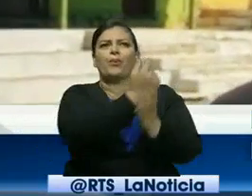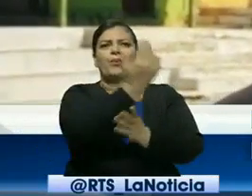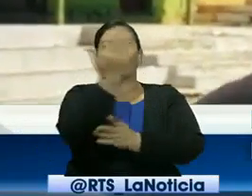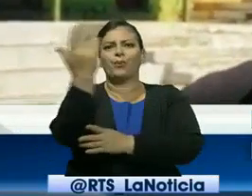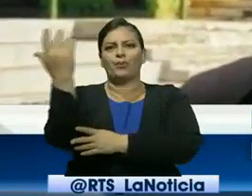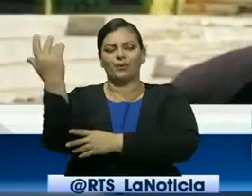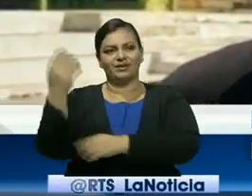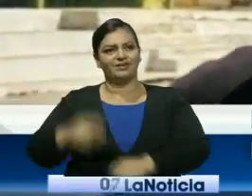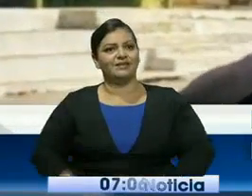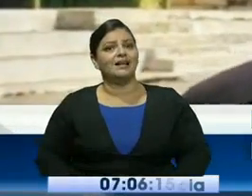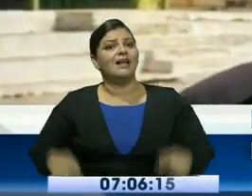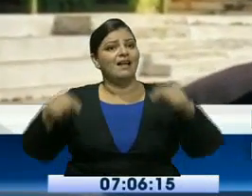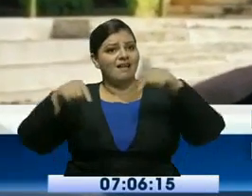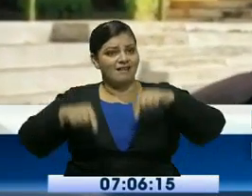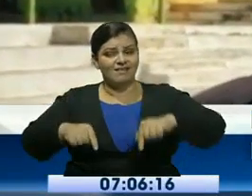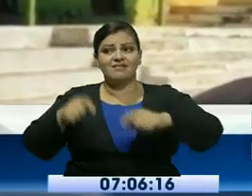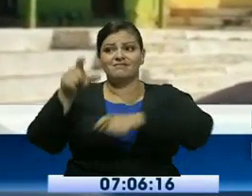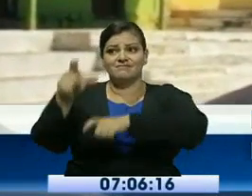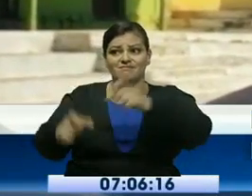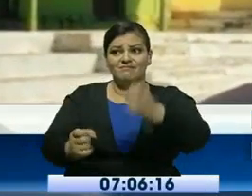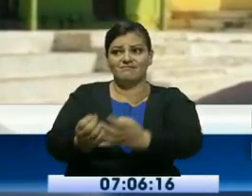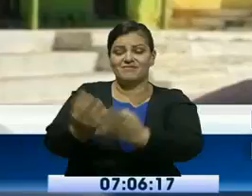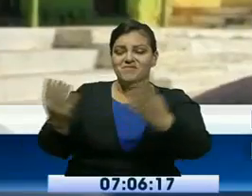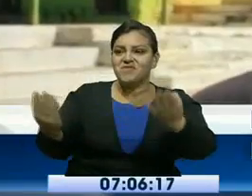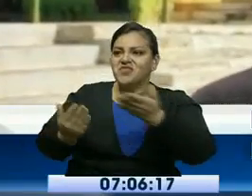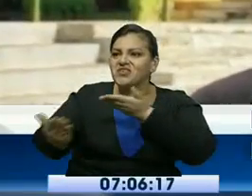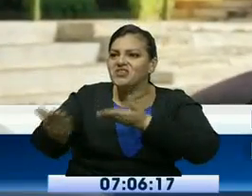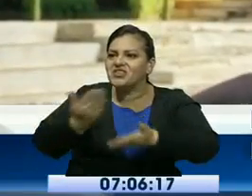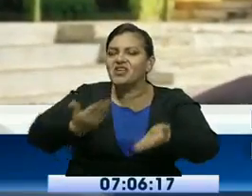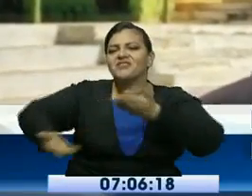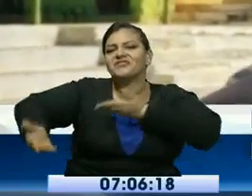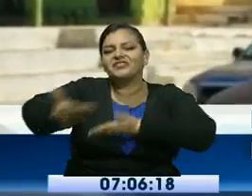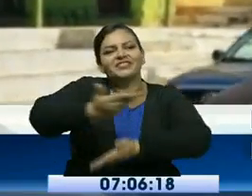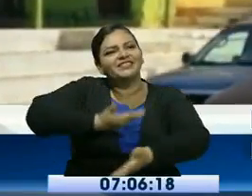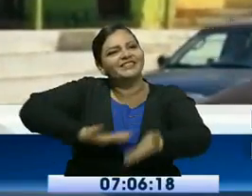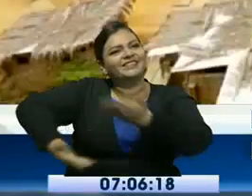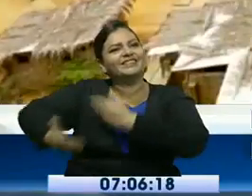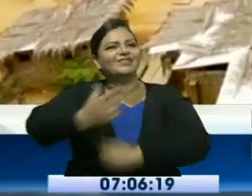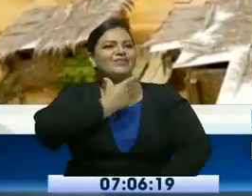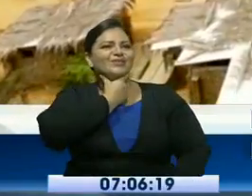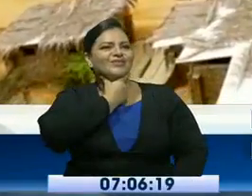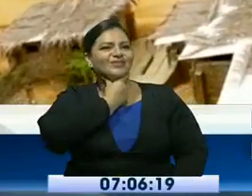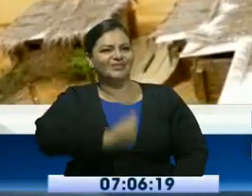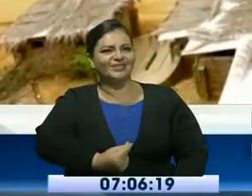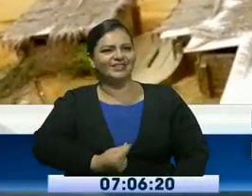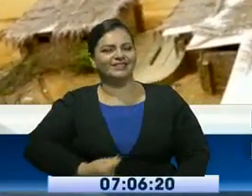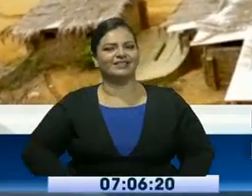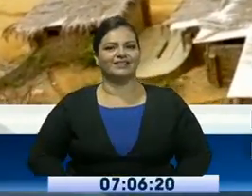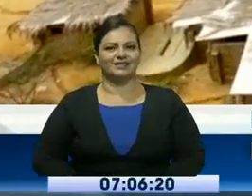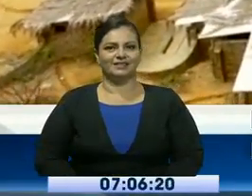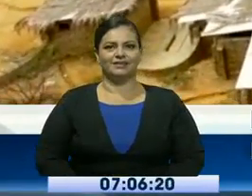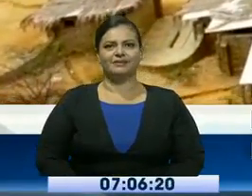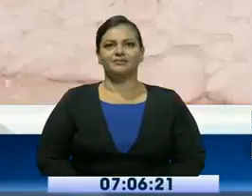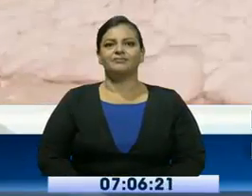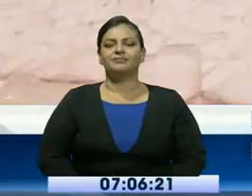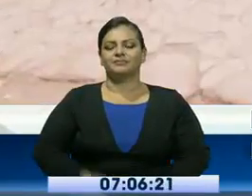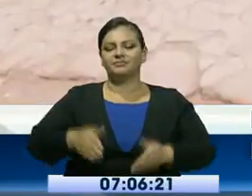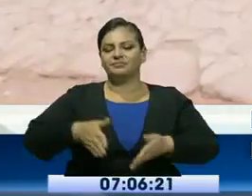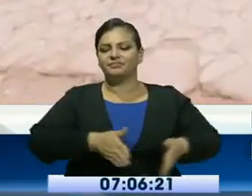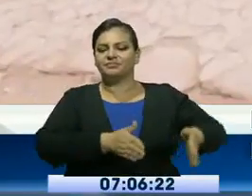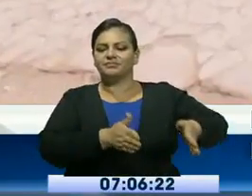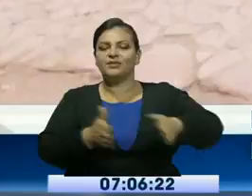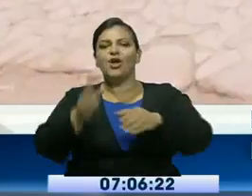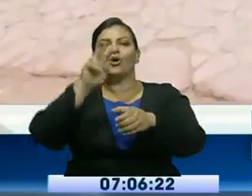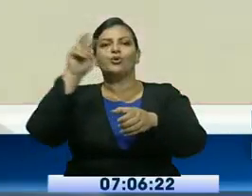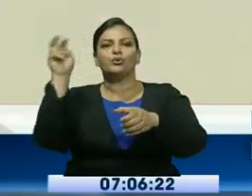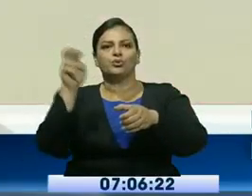gusta mucho. Sí, compartir las tradiciones, el florecimiento, la música. Esta ruta binacional de turismo de aventura lo llevará